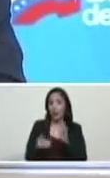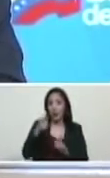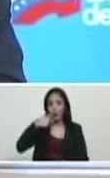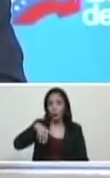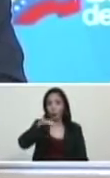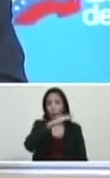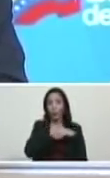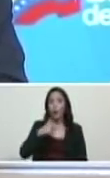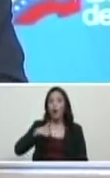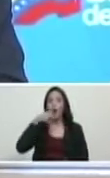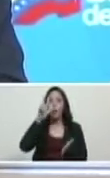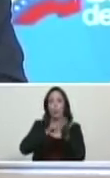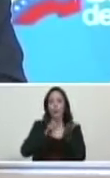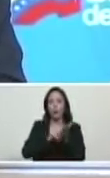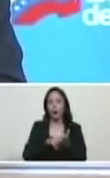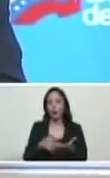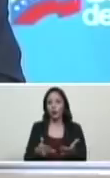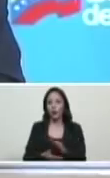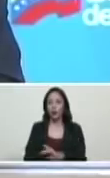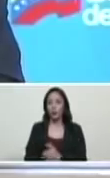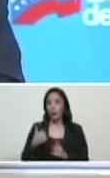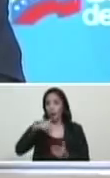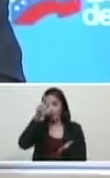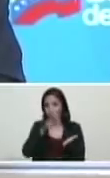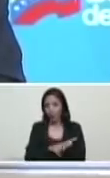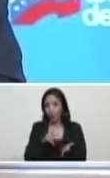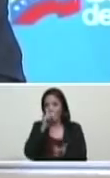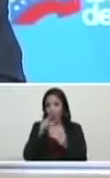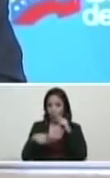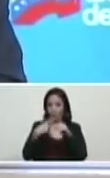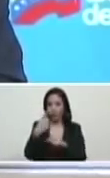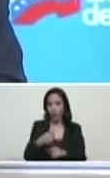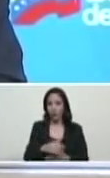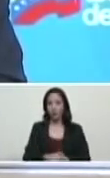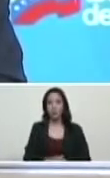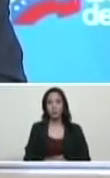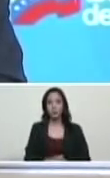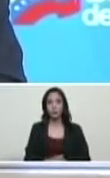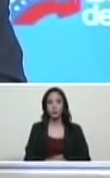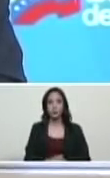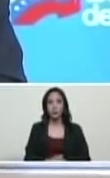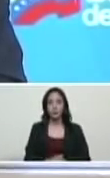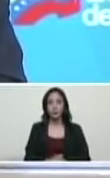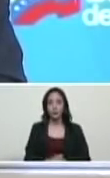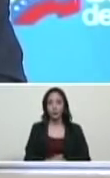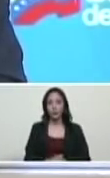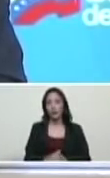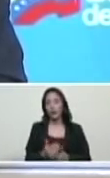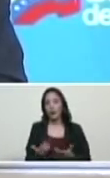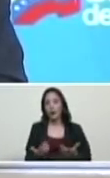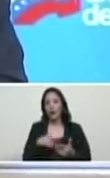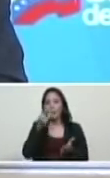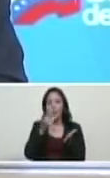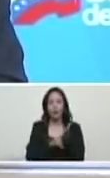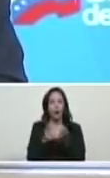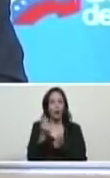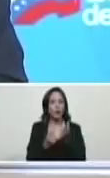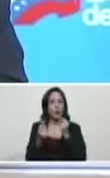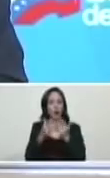Yo he aprobado para el año 2019 una cartera de inversión